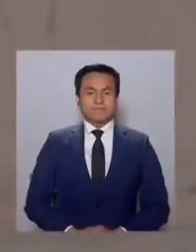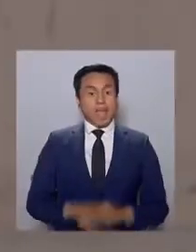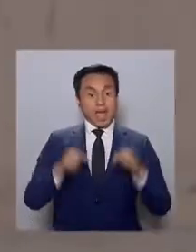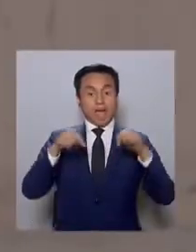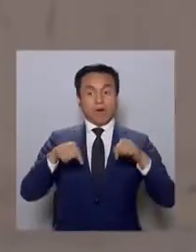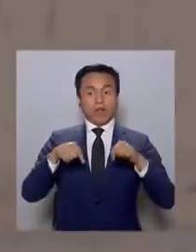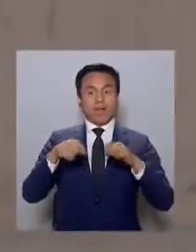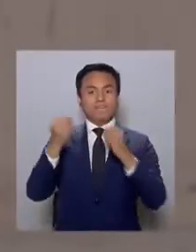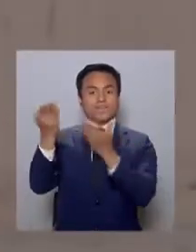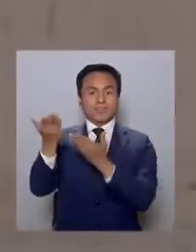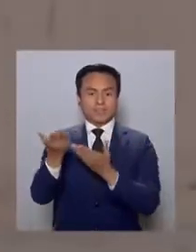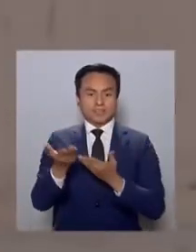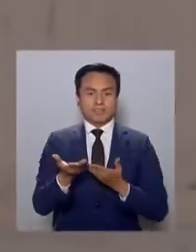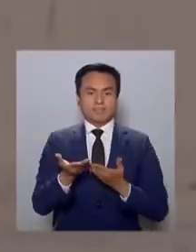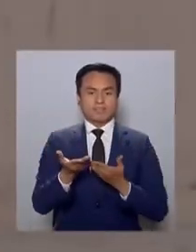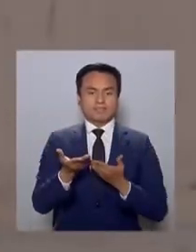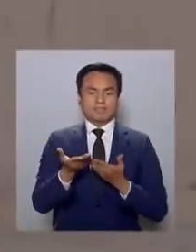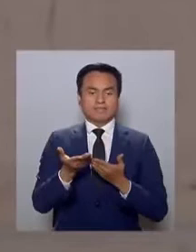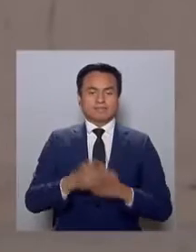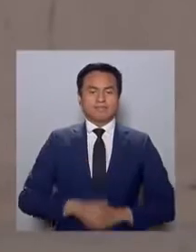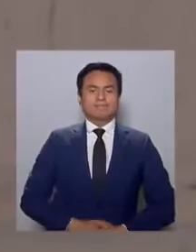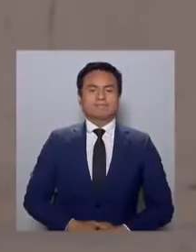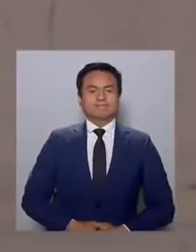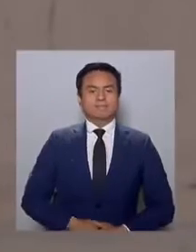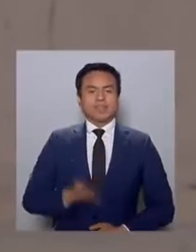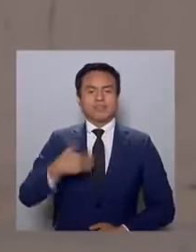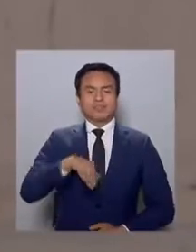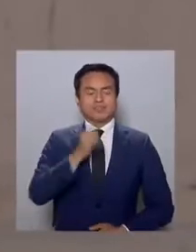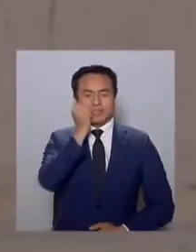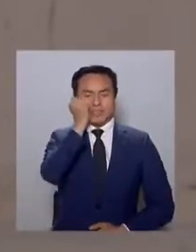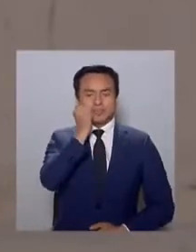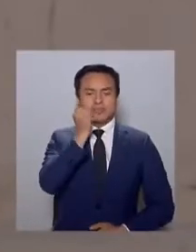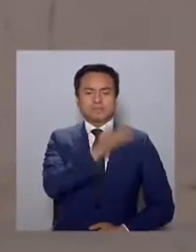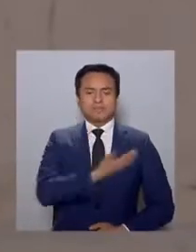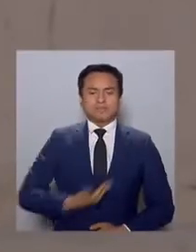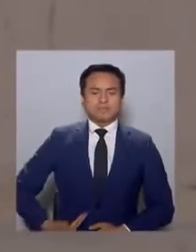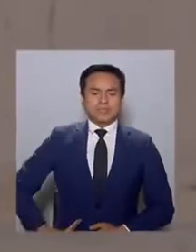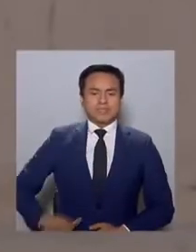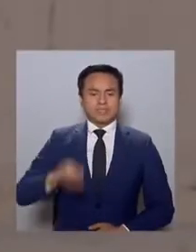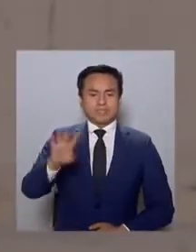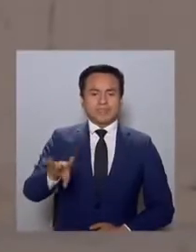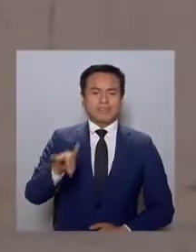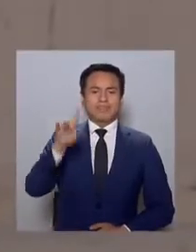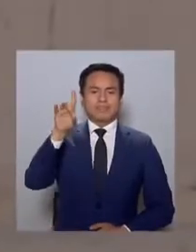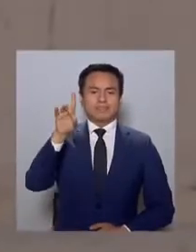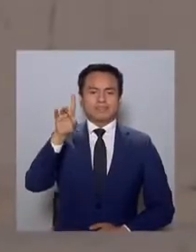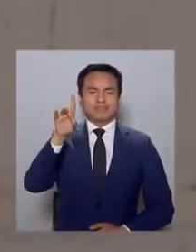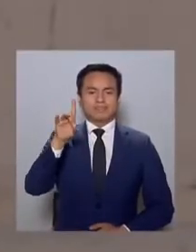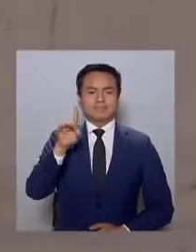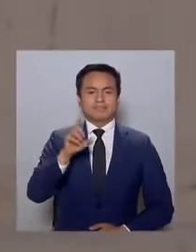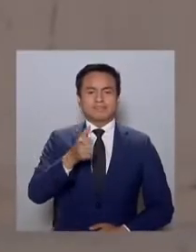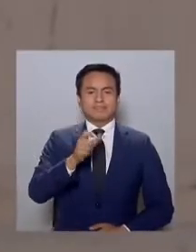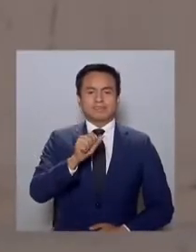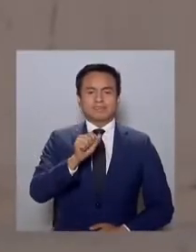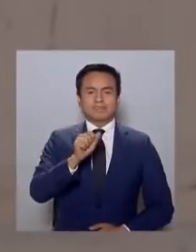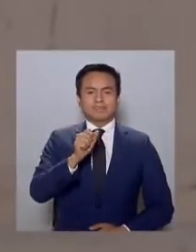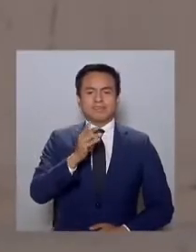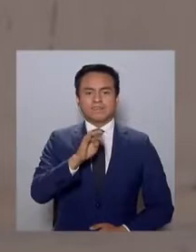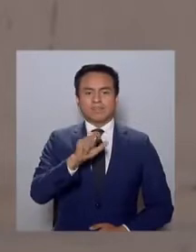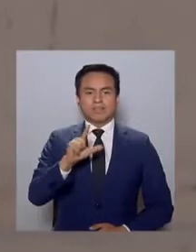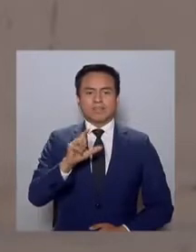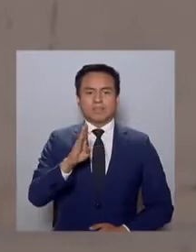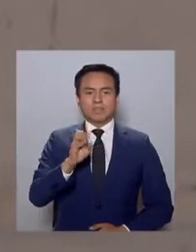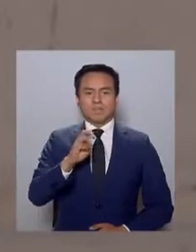Y ahora le damos la bienvenida a nuestro querido presidente electo, Gabriel